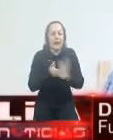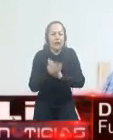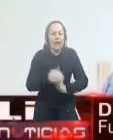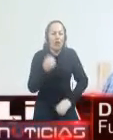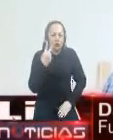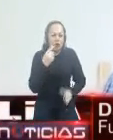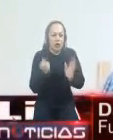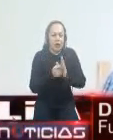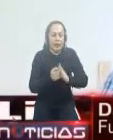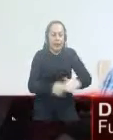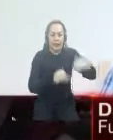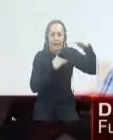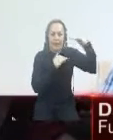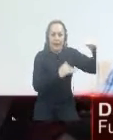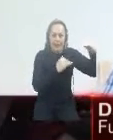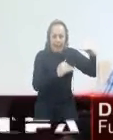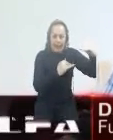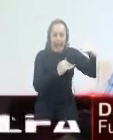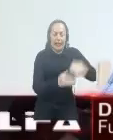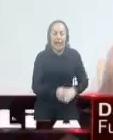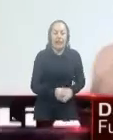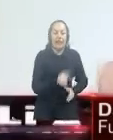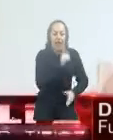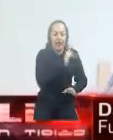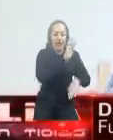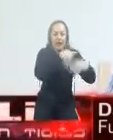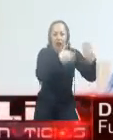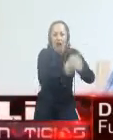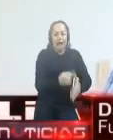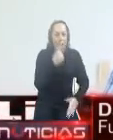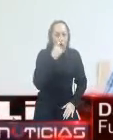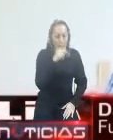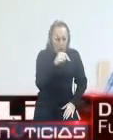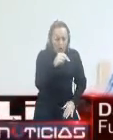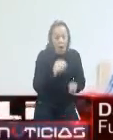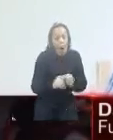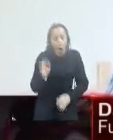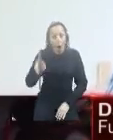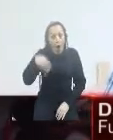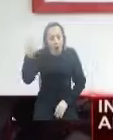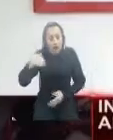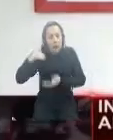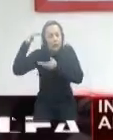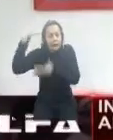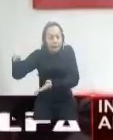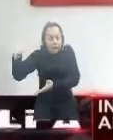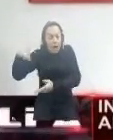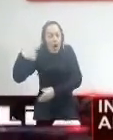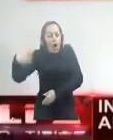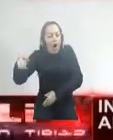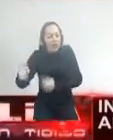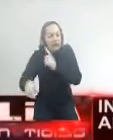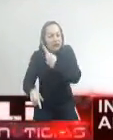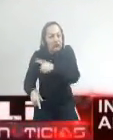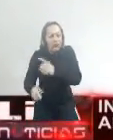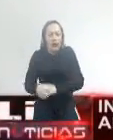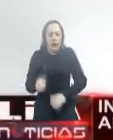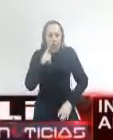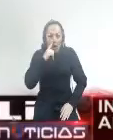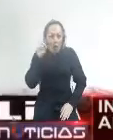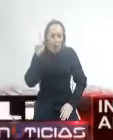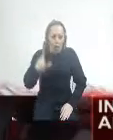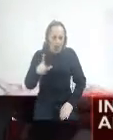un semestre de febrero hasta junio y otro semestre de julio